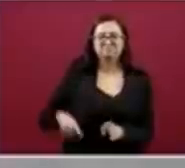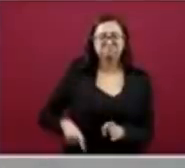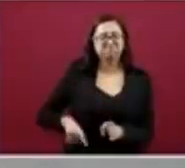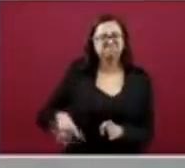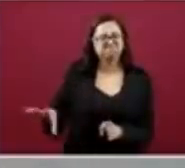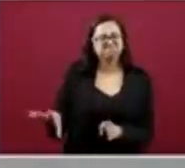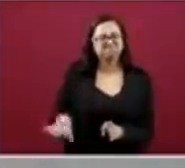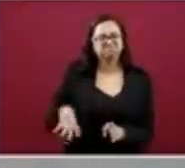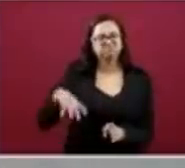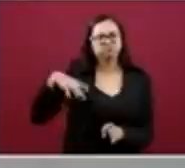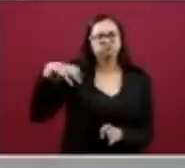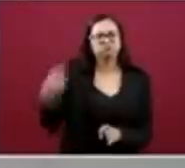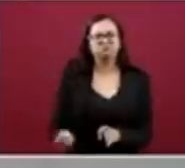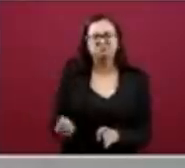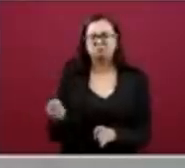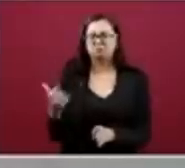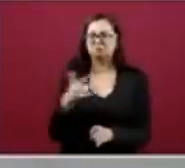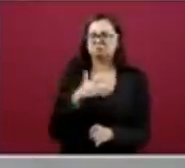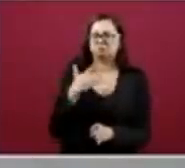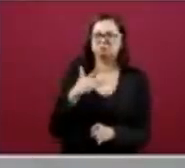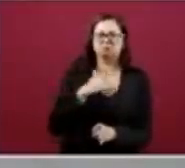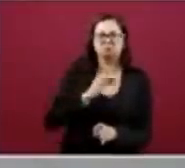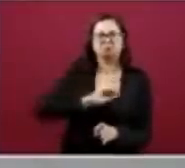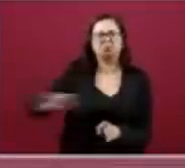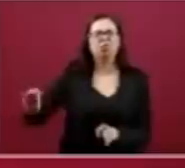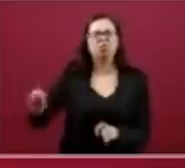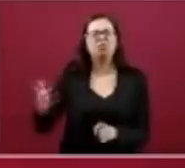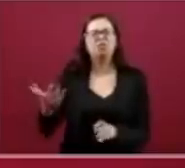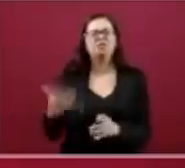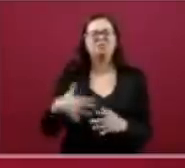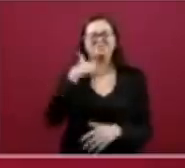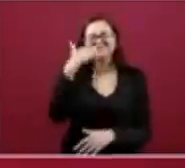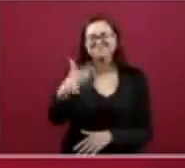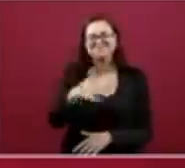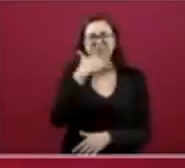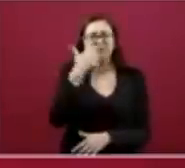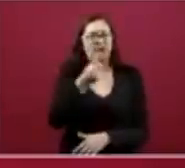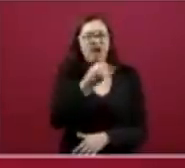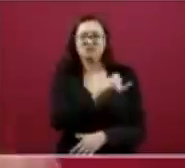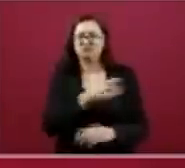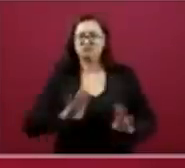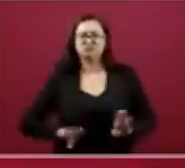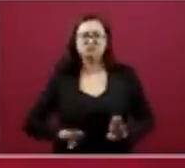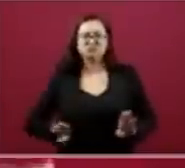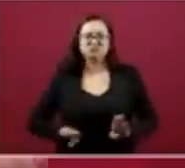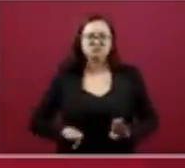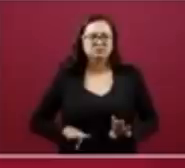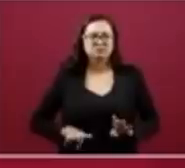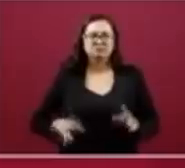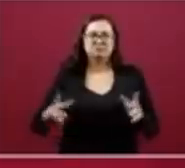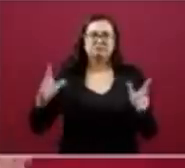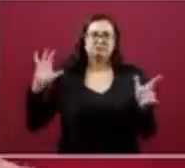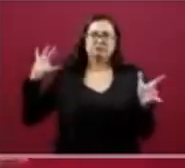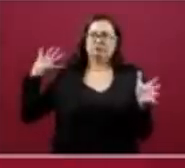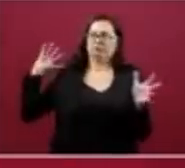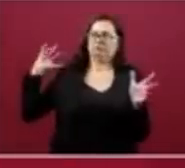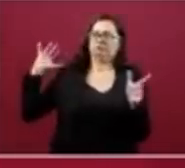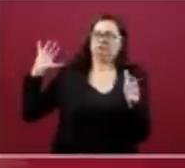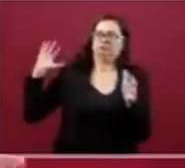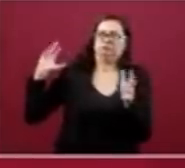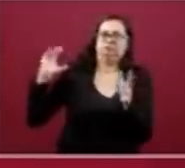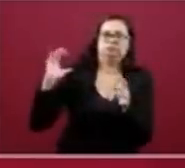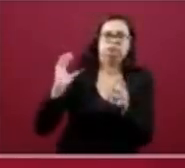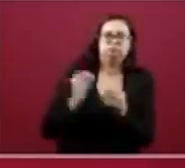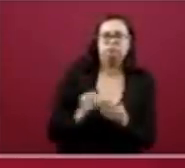autoritario, insensible, corrupto. Entonces se acumularon las demandas